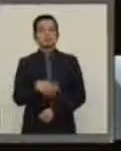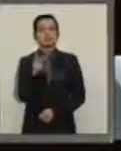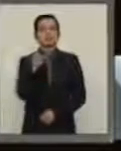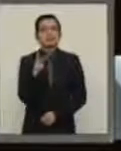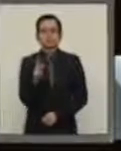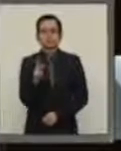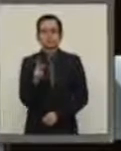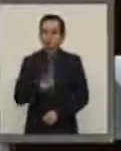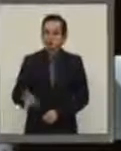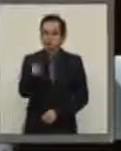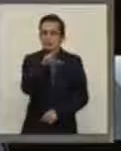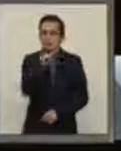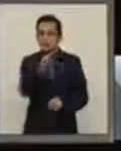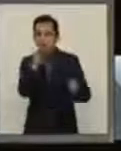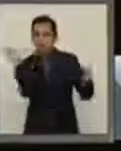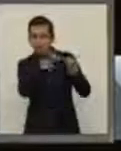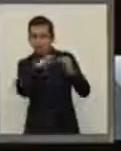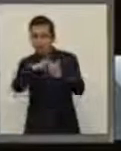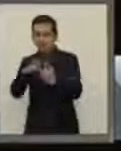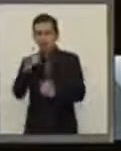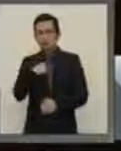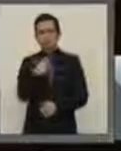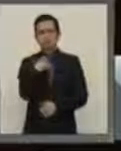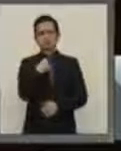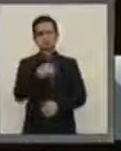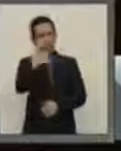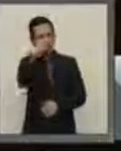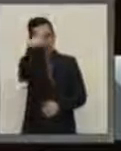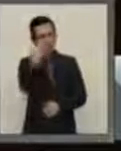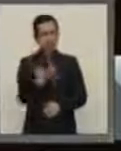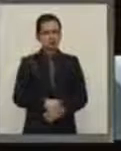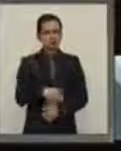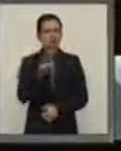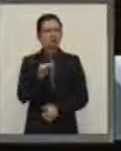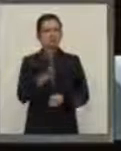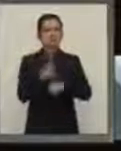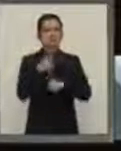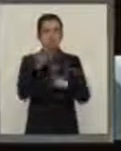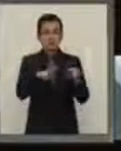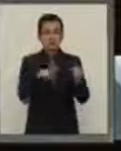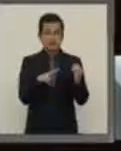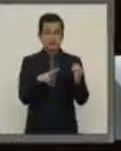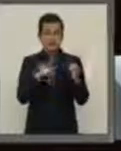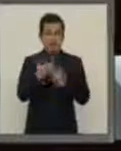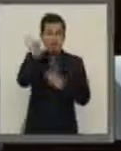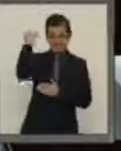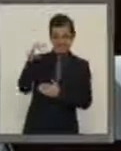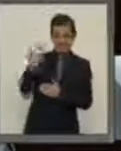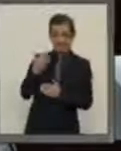y no engañen. Porque en la iniciativa original se pretendían incluso desaparecer los